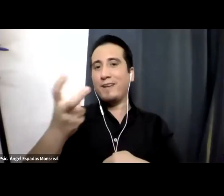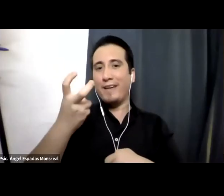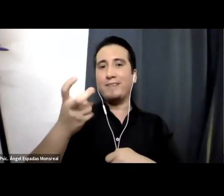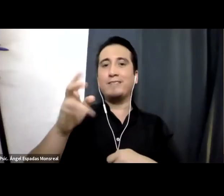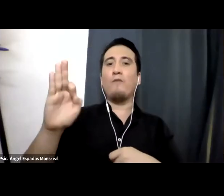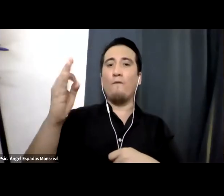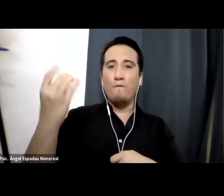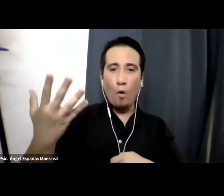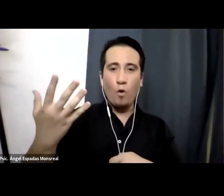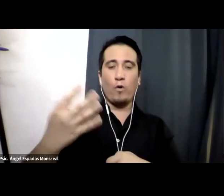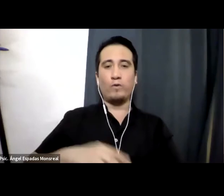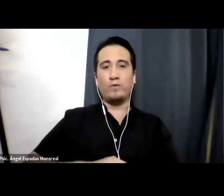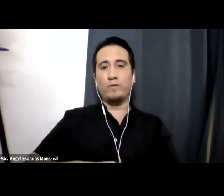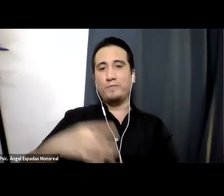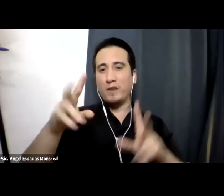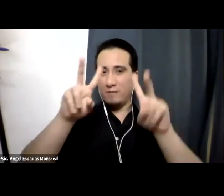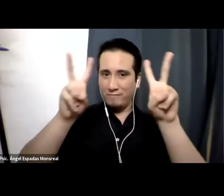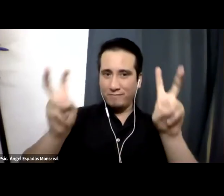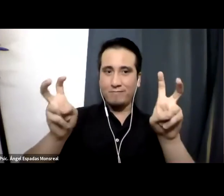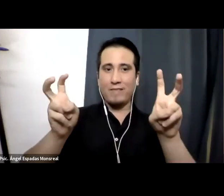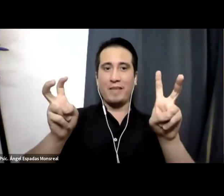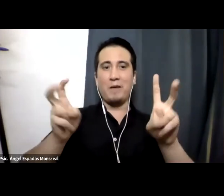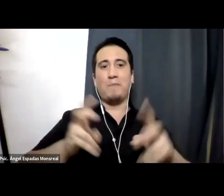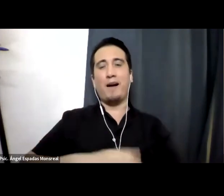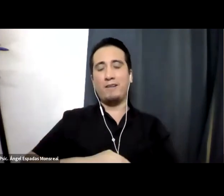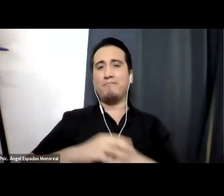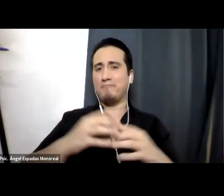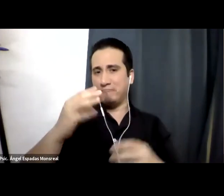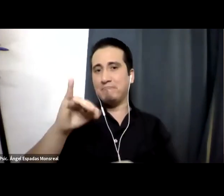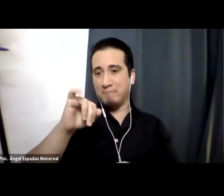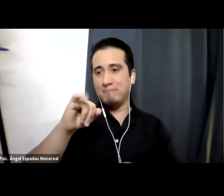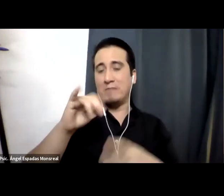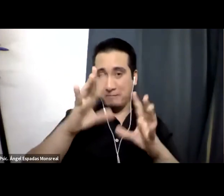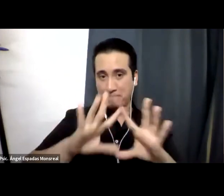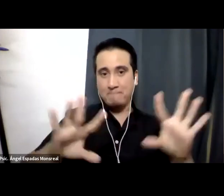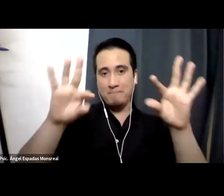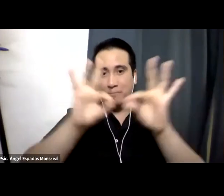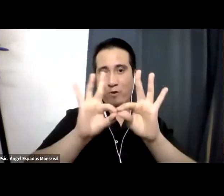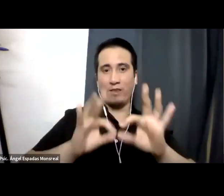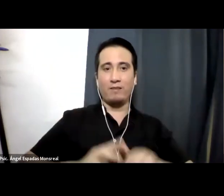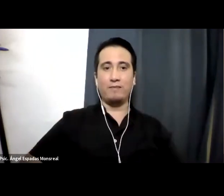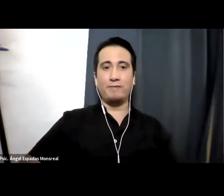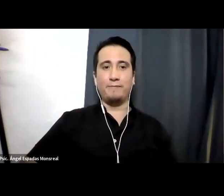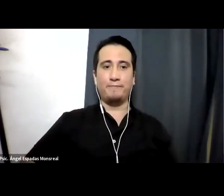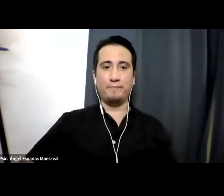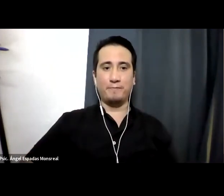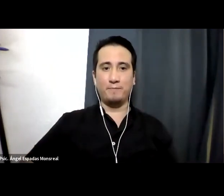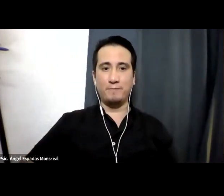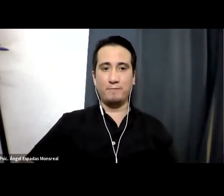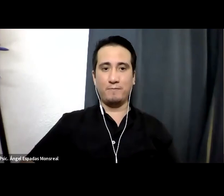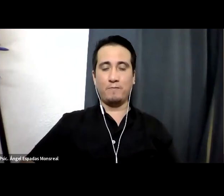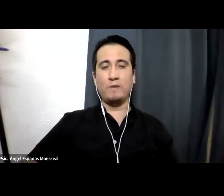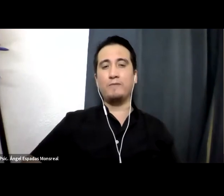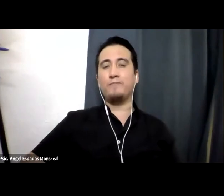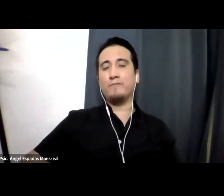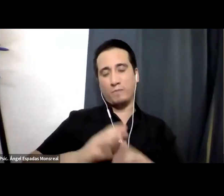foros, ¿no? Con este tema que, bueno, que sabemos también que es muy importante. Entonces, si me pudieran,